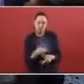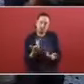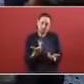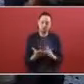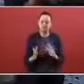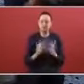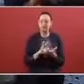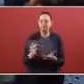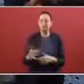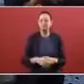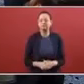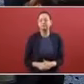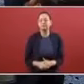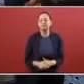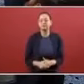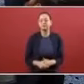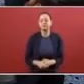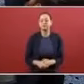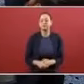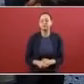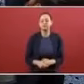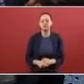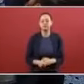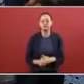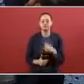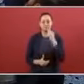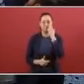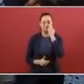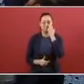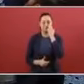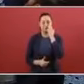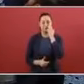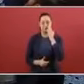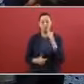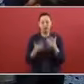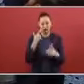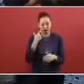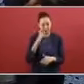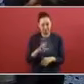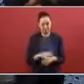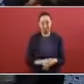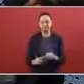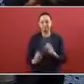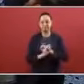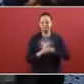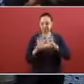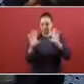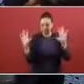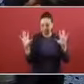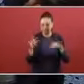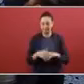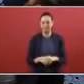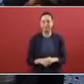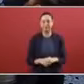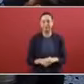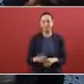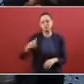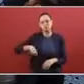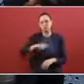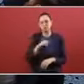al presidente. A ver, miren, para que no quede duda de esto, vamos a hacer las